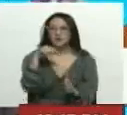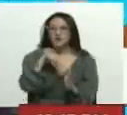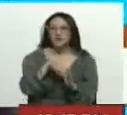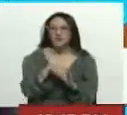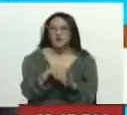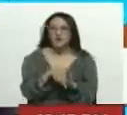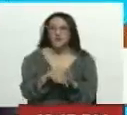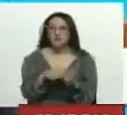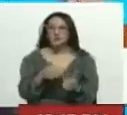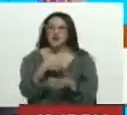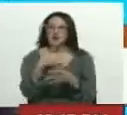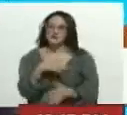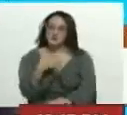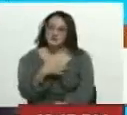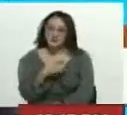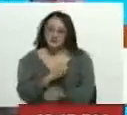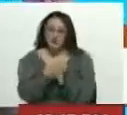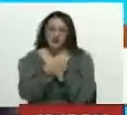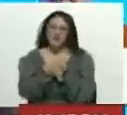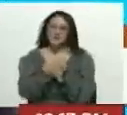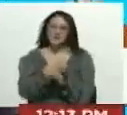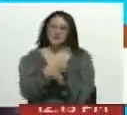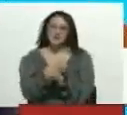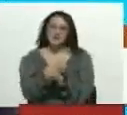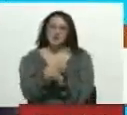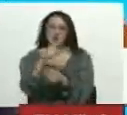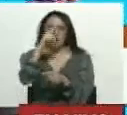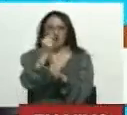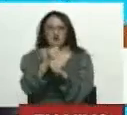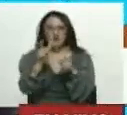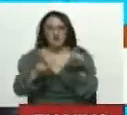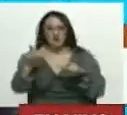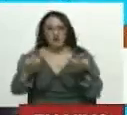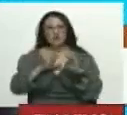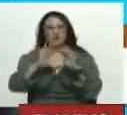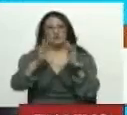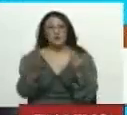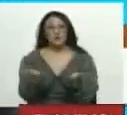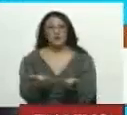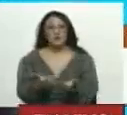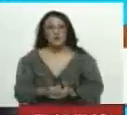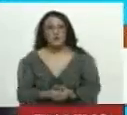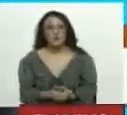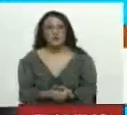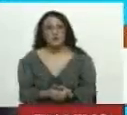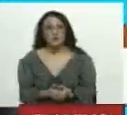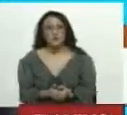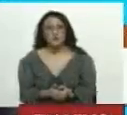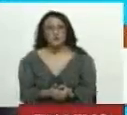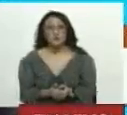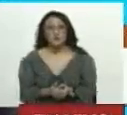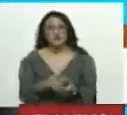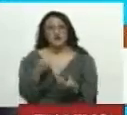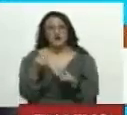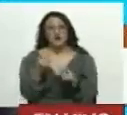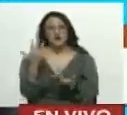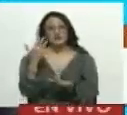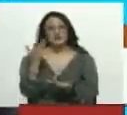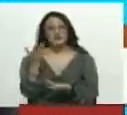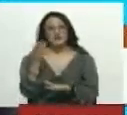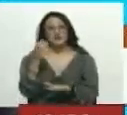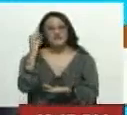y más grandes sentimientos de amor a la clase trabajadora del mundo y tanto como lo hizo Fidel Castro